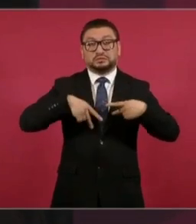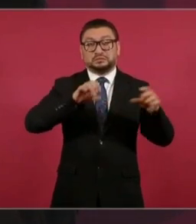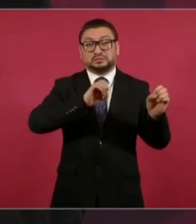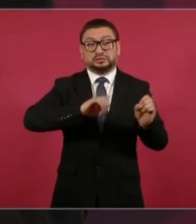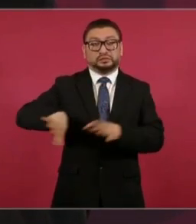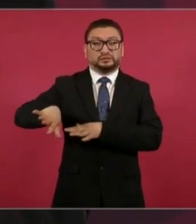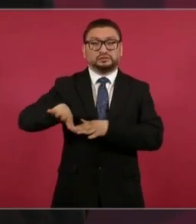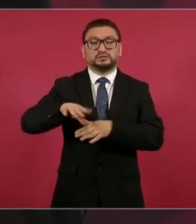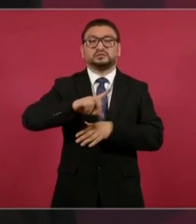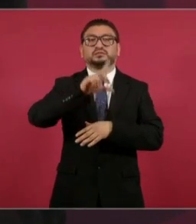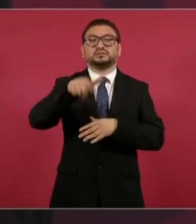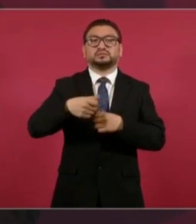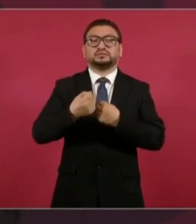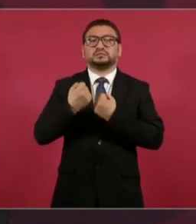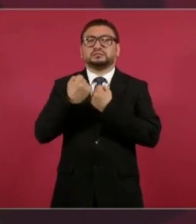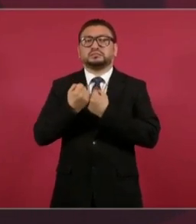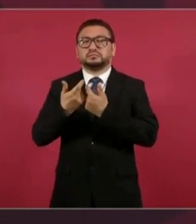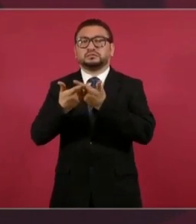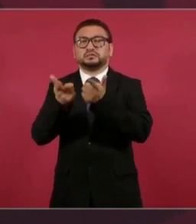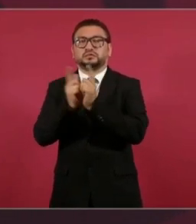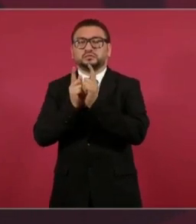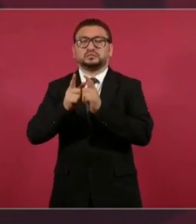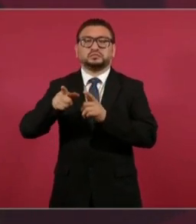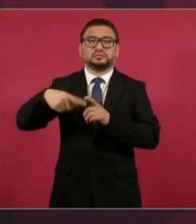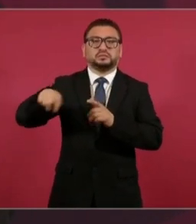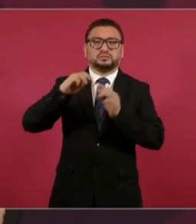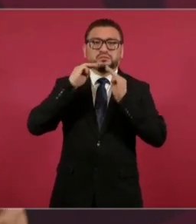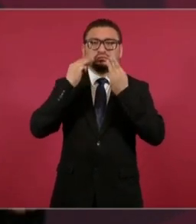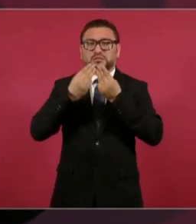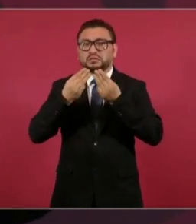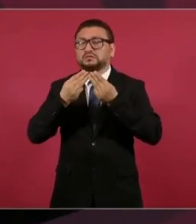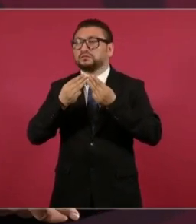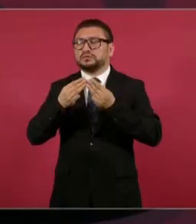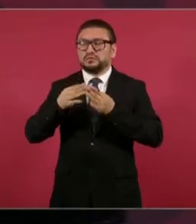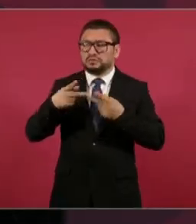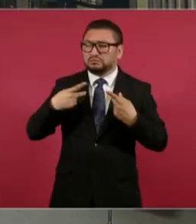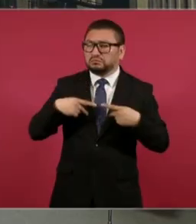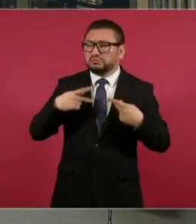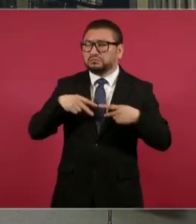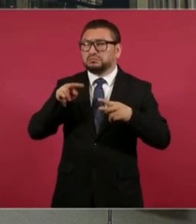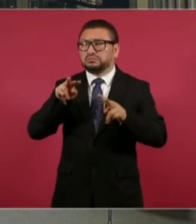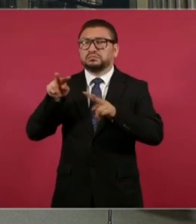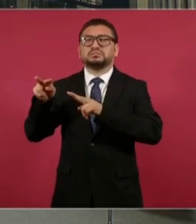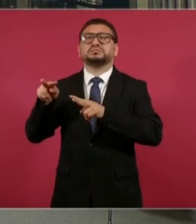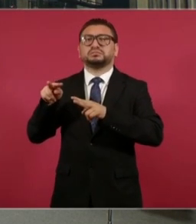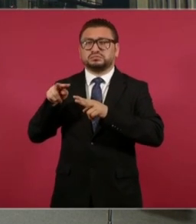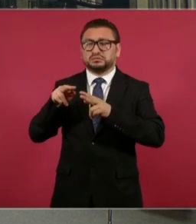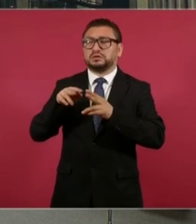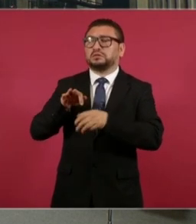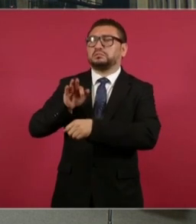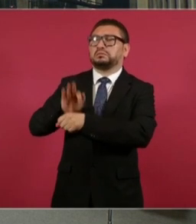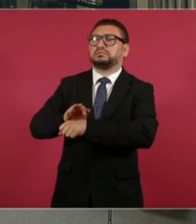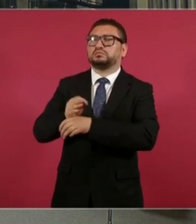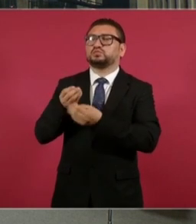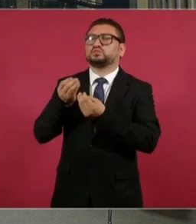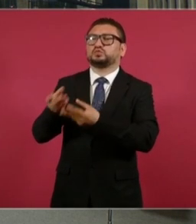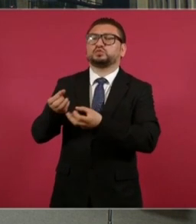las bandas y ellos eran